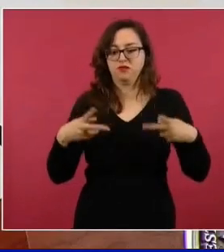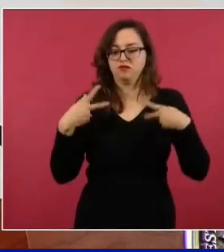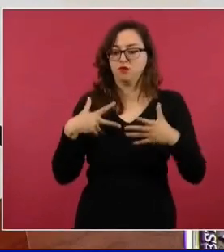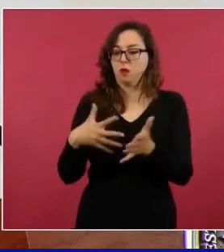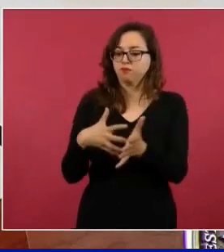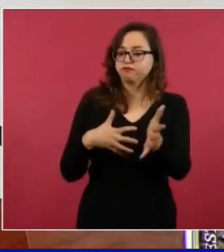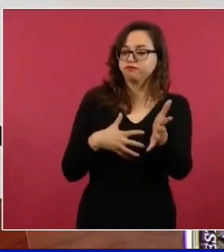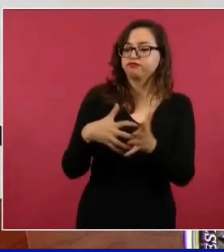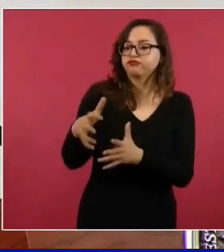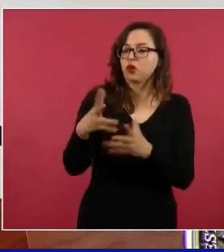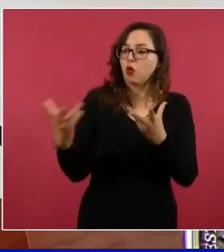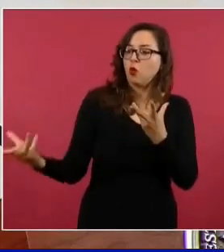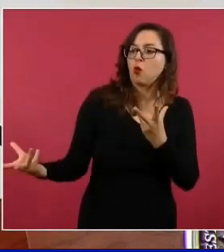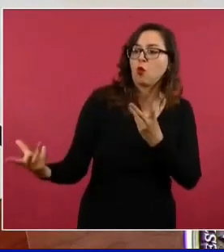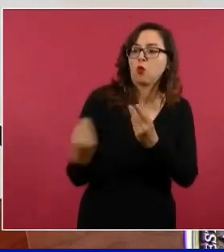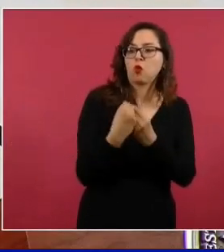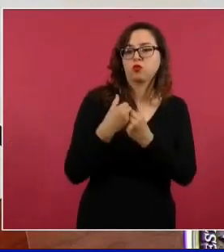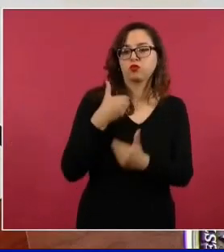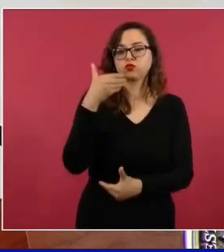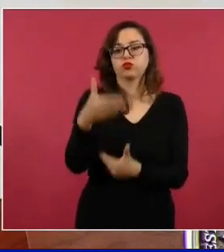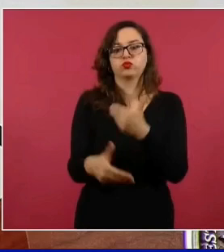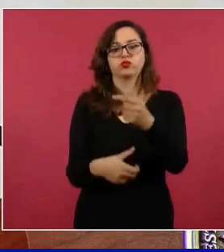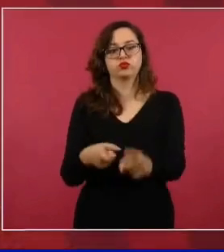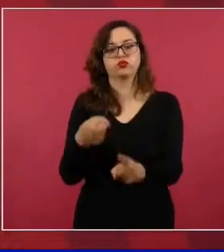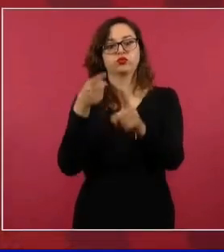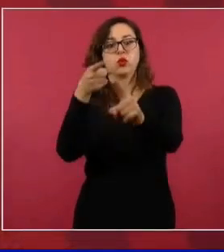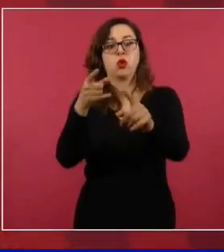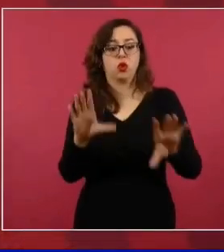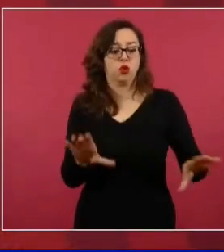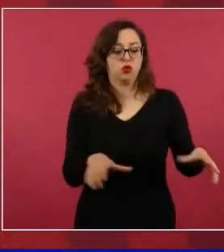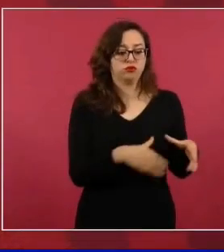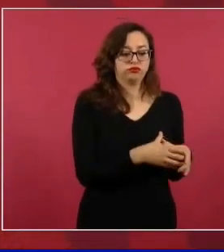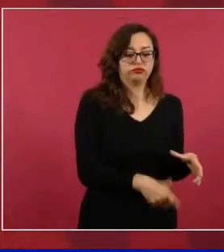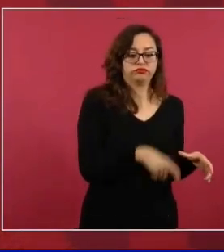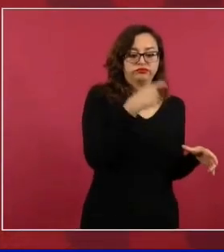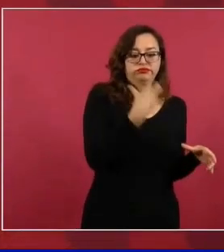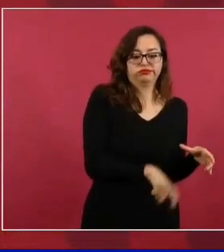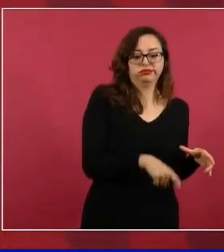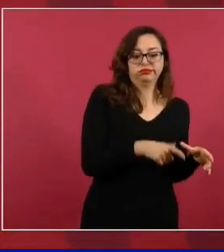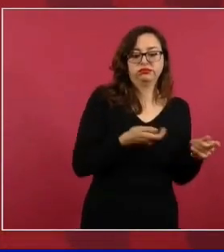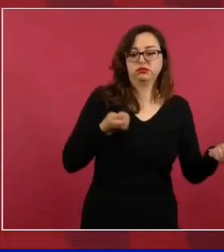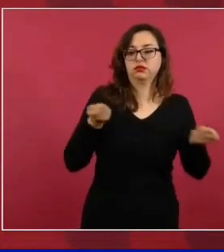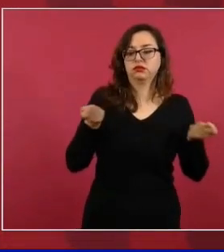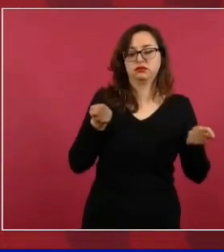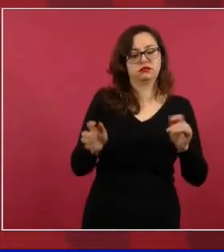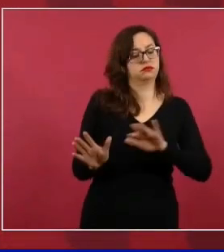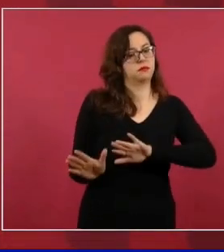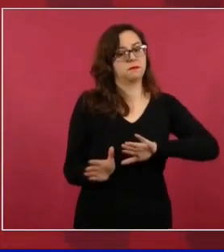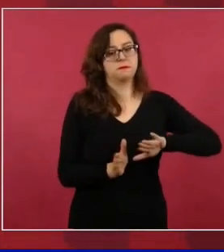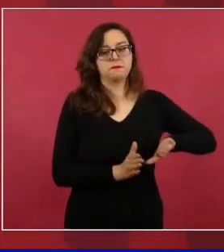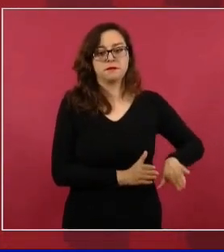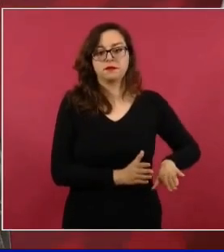oligarquía que gobierne en México, hay una democracia,